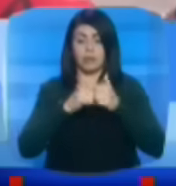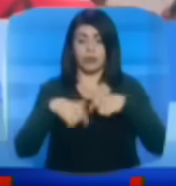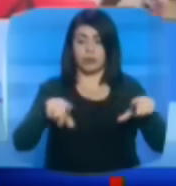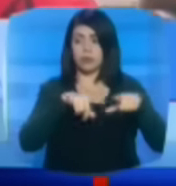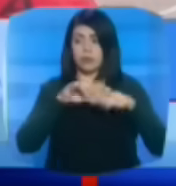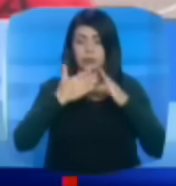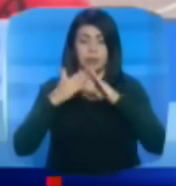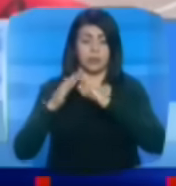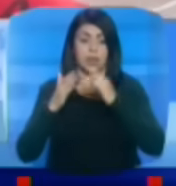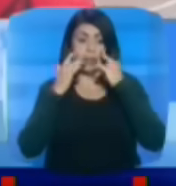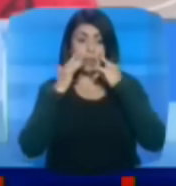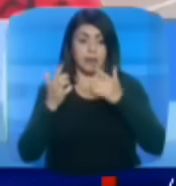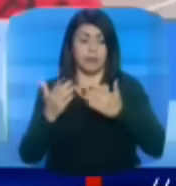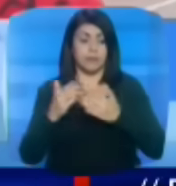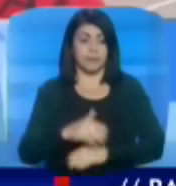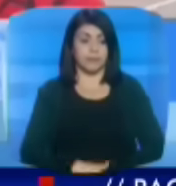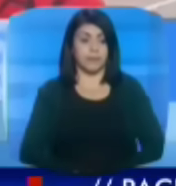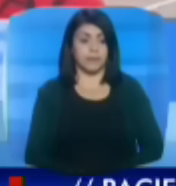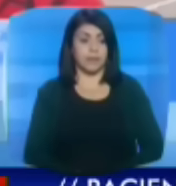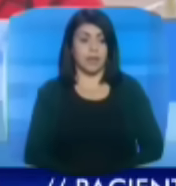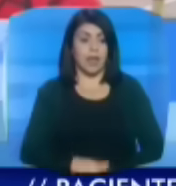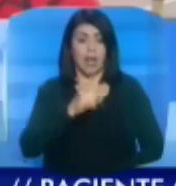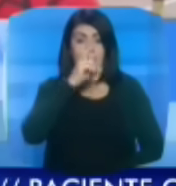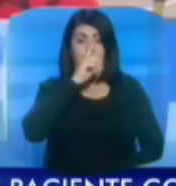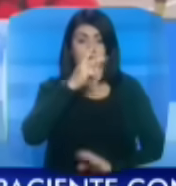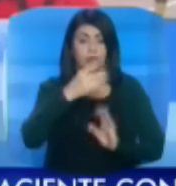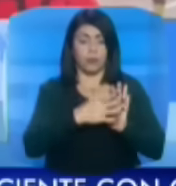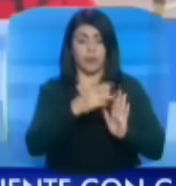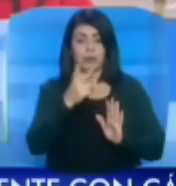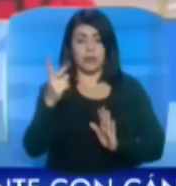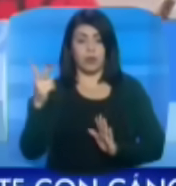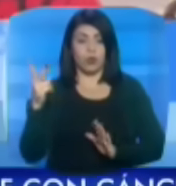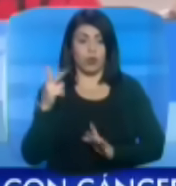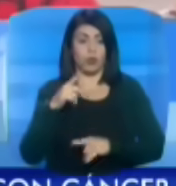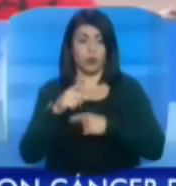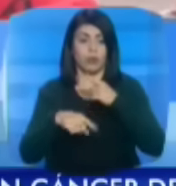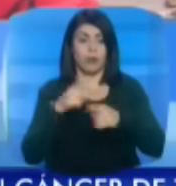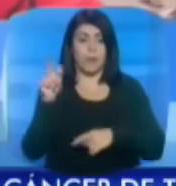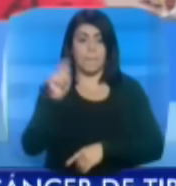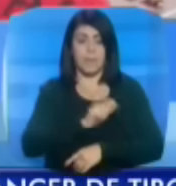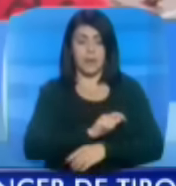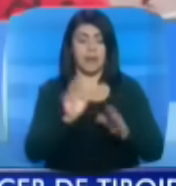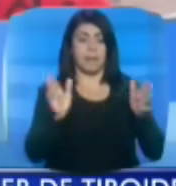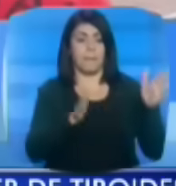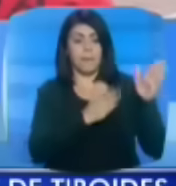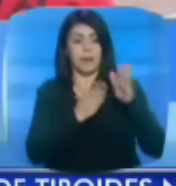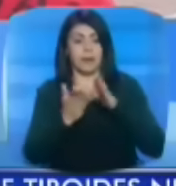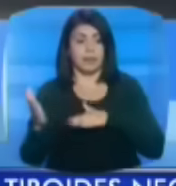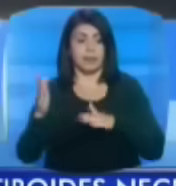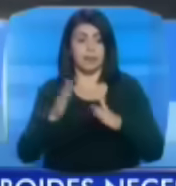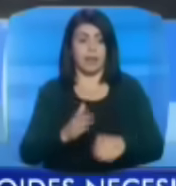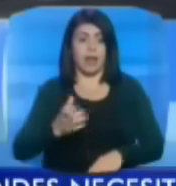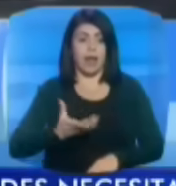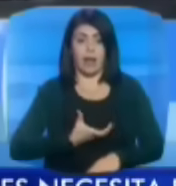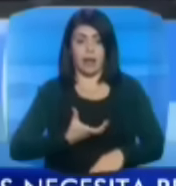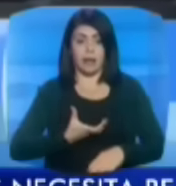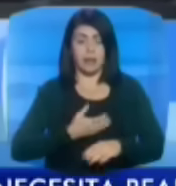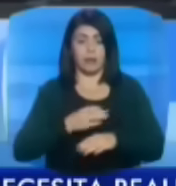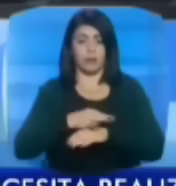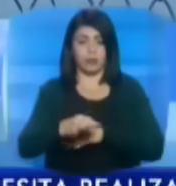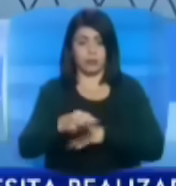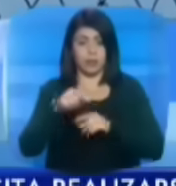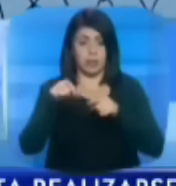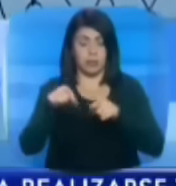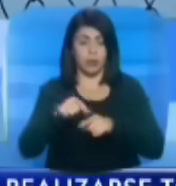esta comunidad, de esta zona, que en el año 2022, justamente en el mes de marzo, funcionarios de la alcaldía del municipio